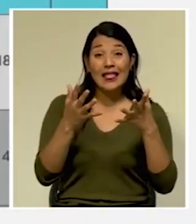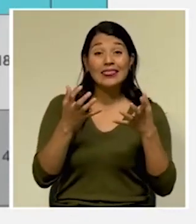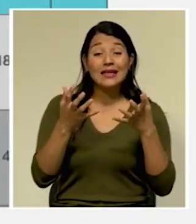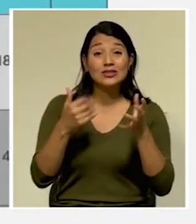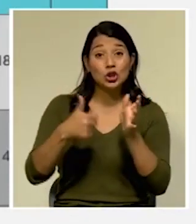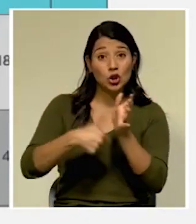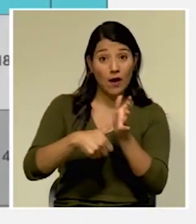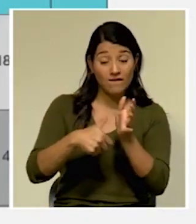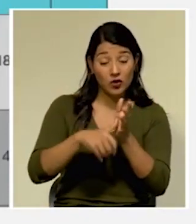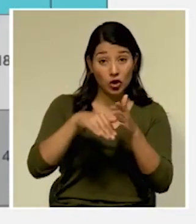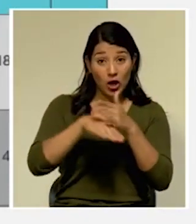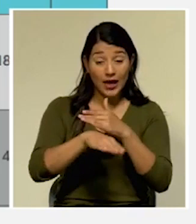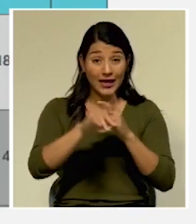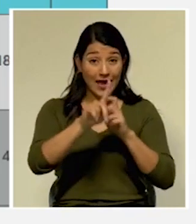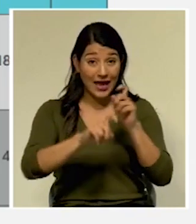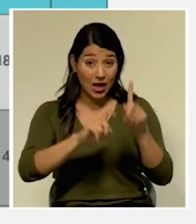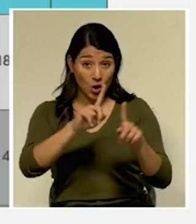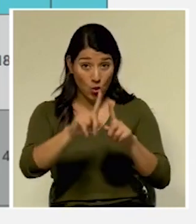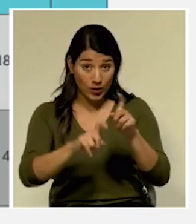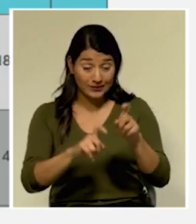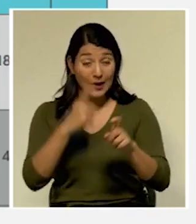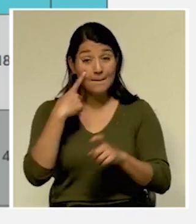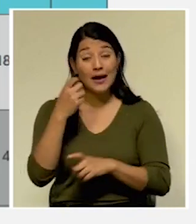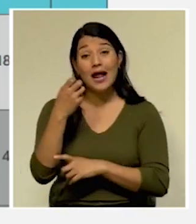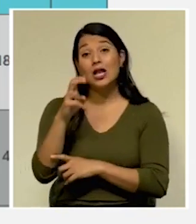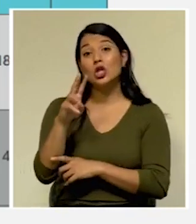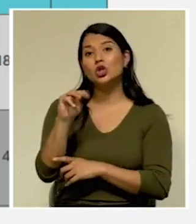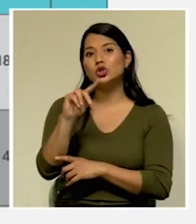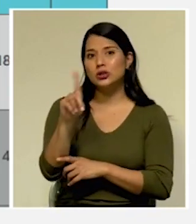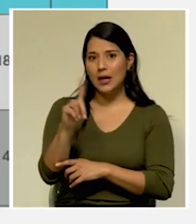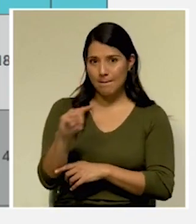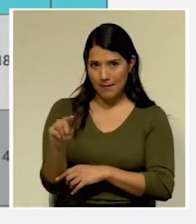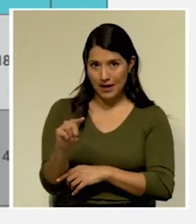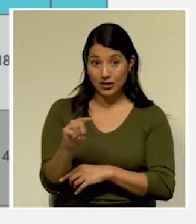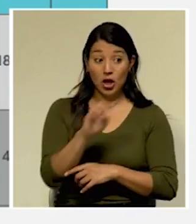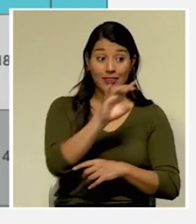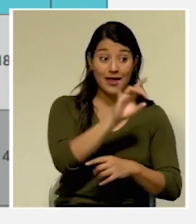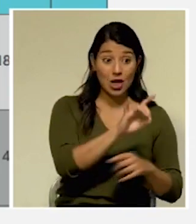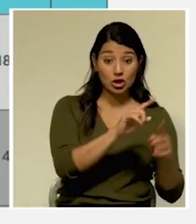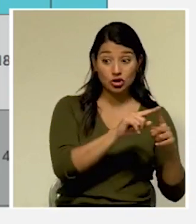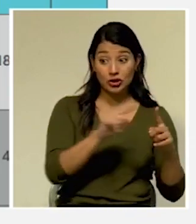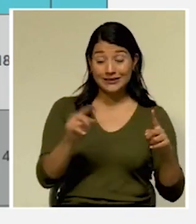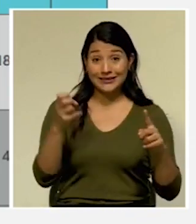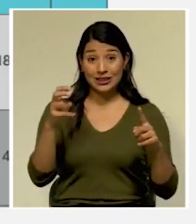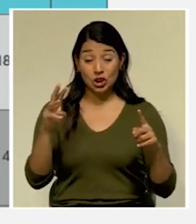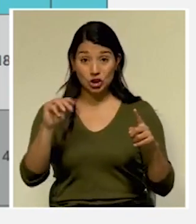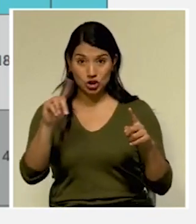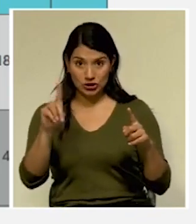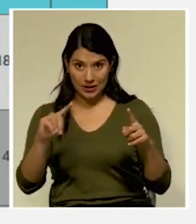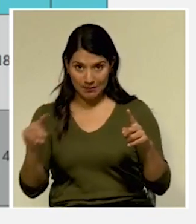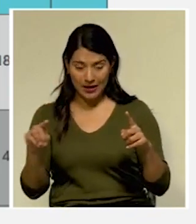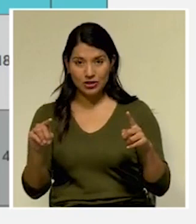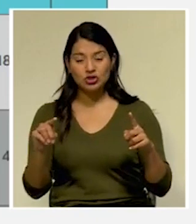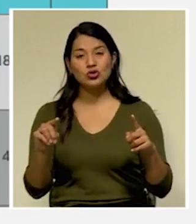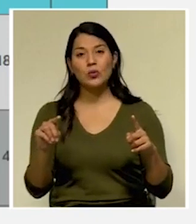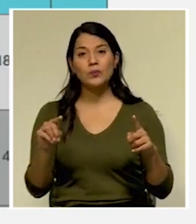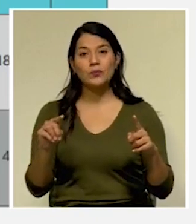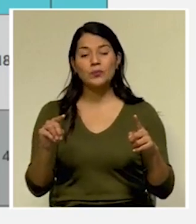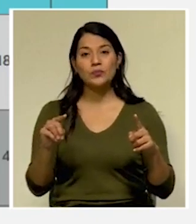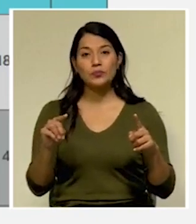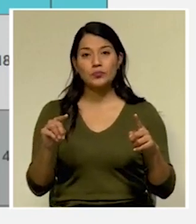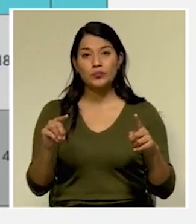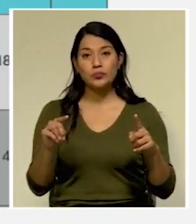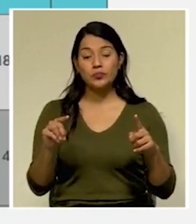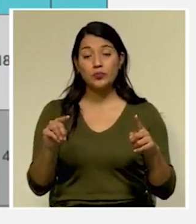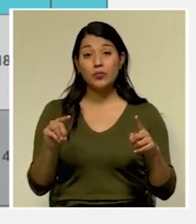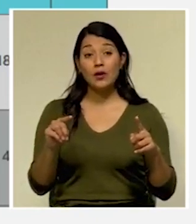en la encuesta al 12 de marzo, porque esta encuesta corrió del 8 al 12 de marzo, según por quien indica